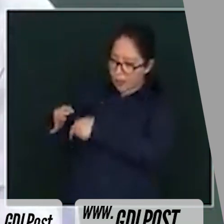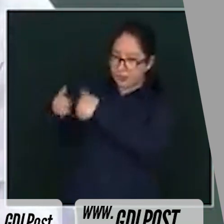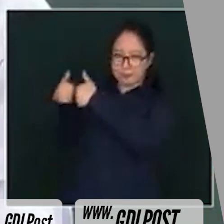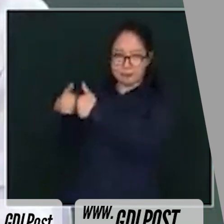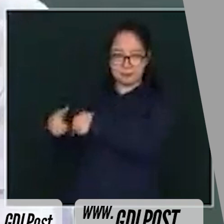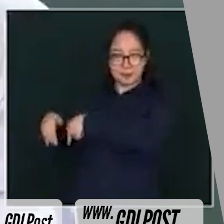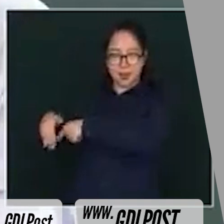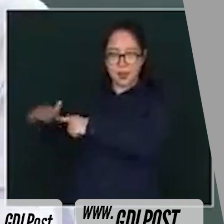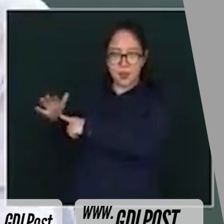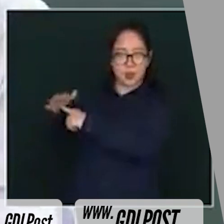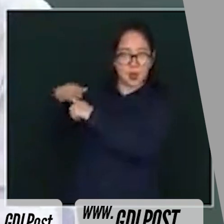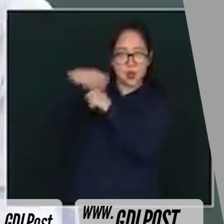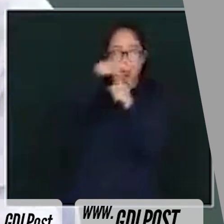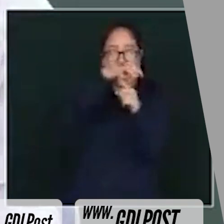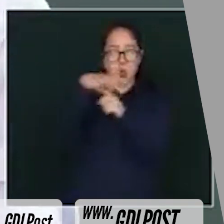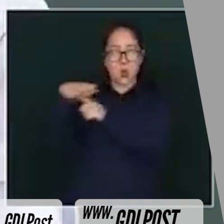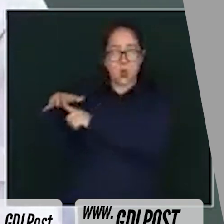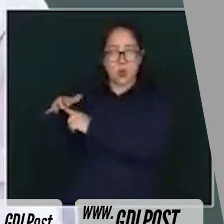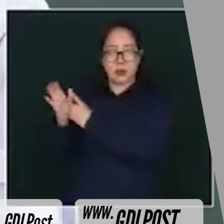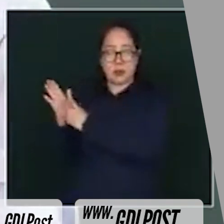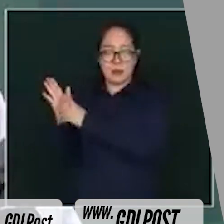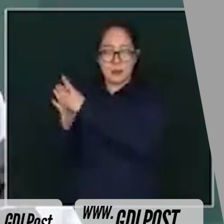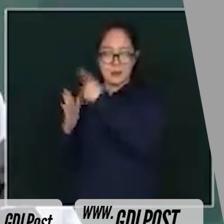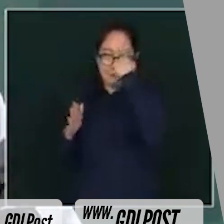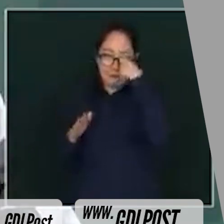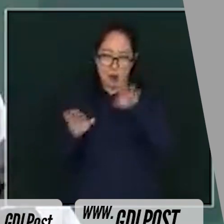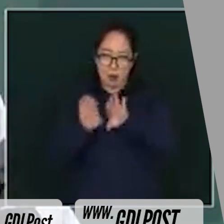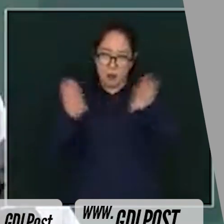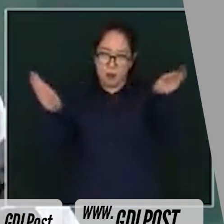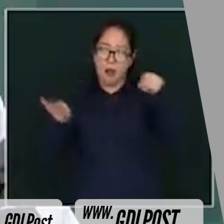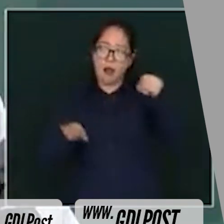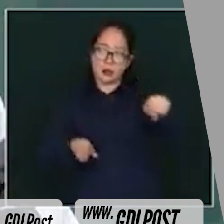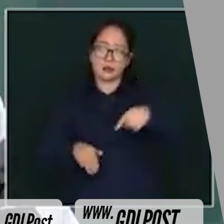De su departamento al aeropuerto.